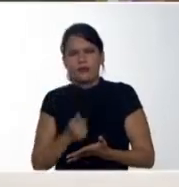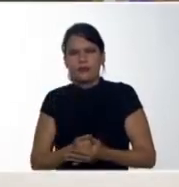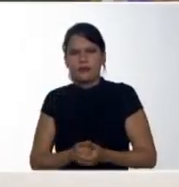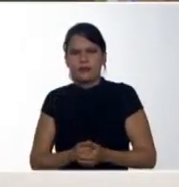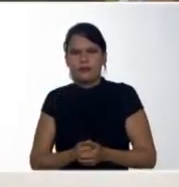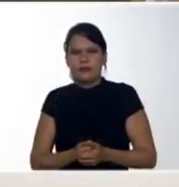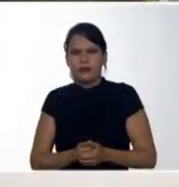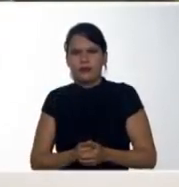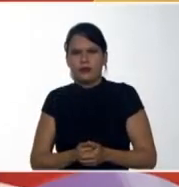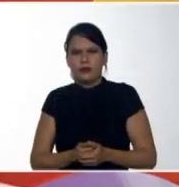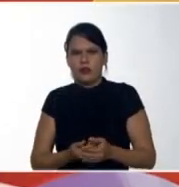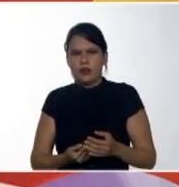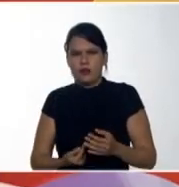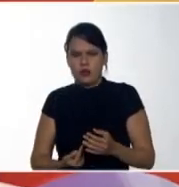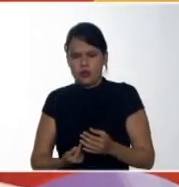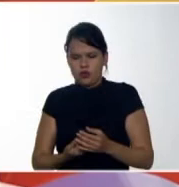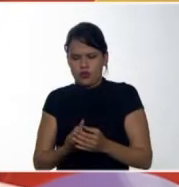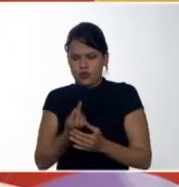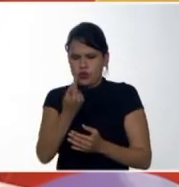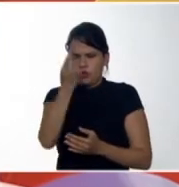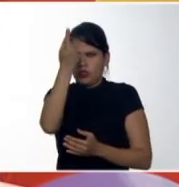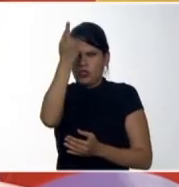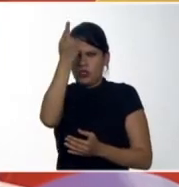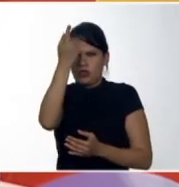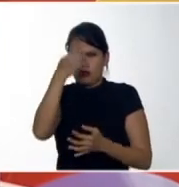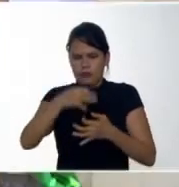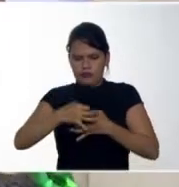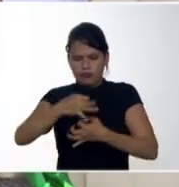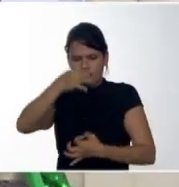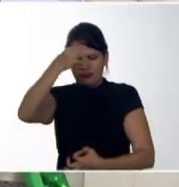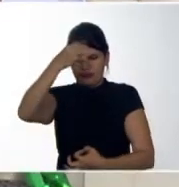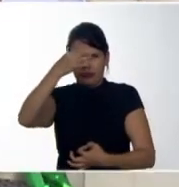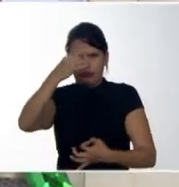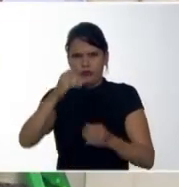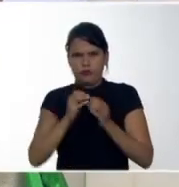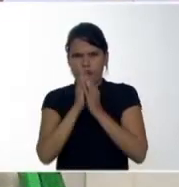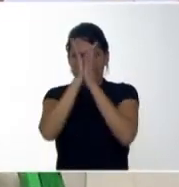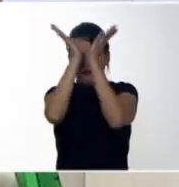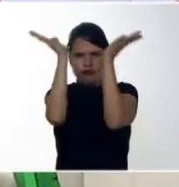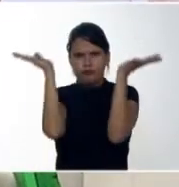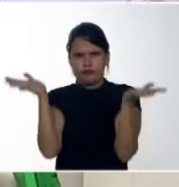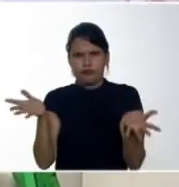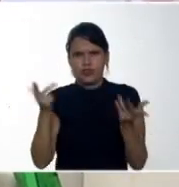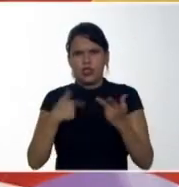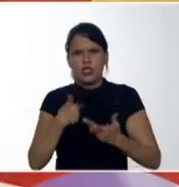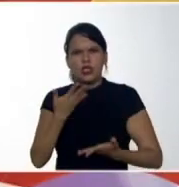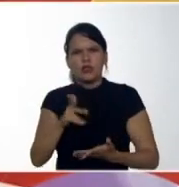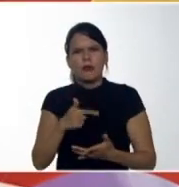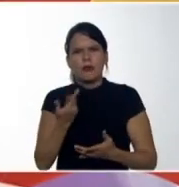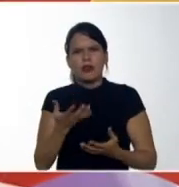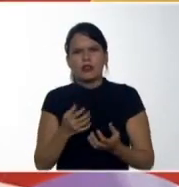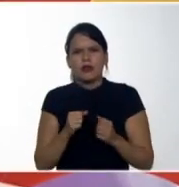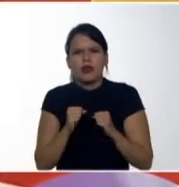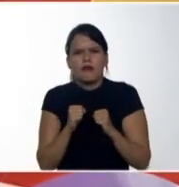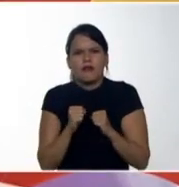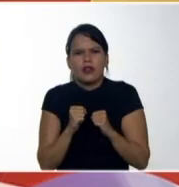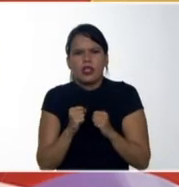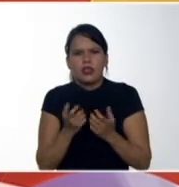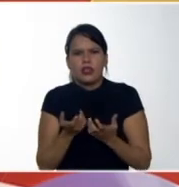polvo y va a subir por una columna, ¿bien? Y esos vapores se van a enfriar